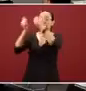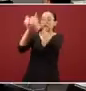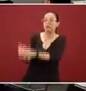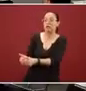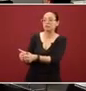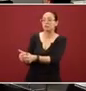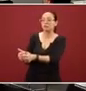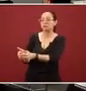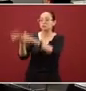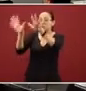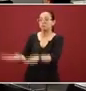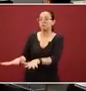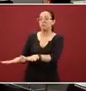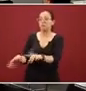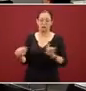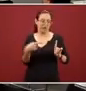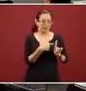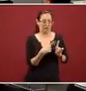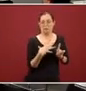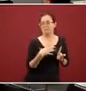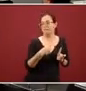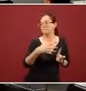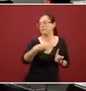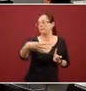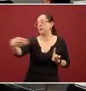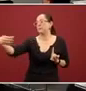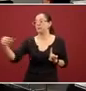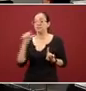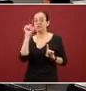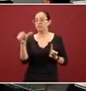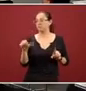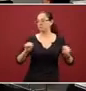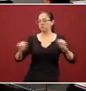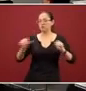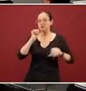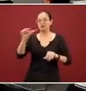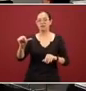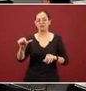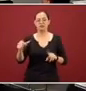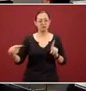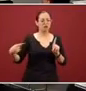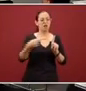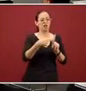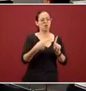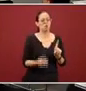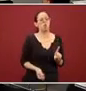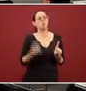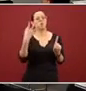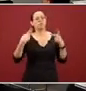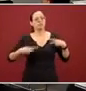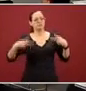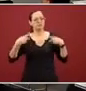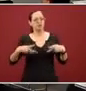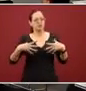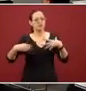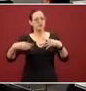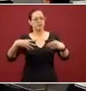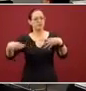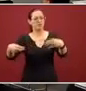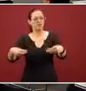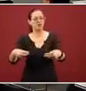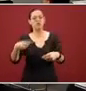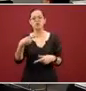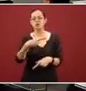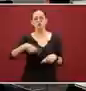para evitar la potencia de infección de un caso. ¿Cuál es esa potencia de infección? Técnicamente conocida como